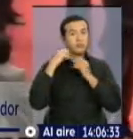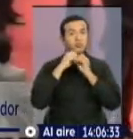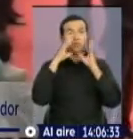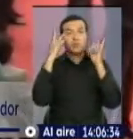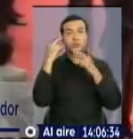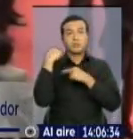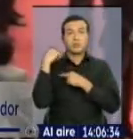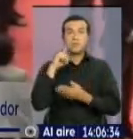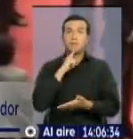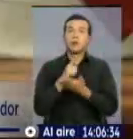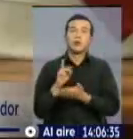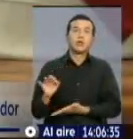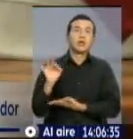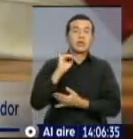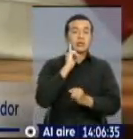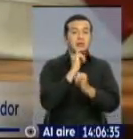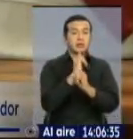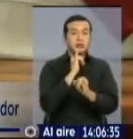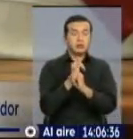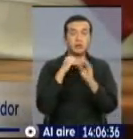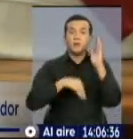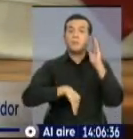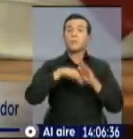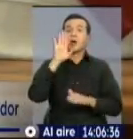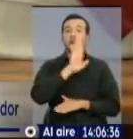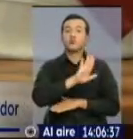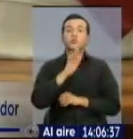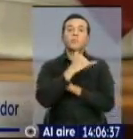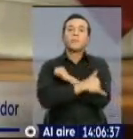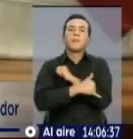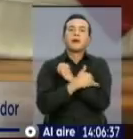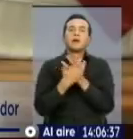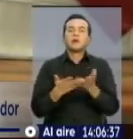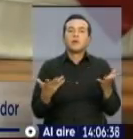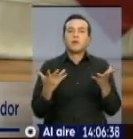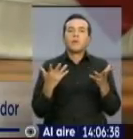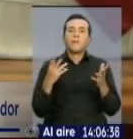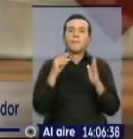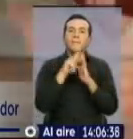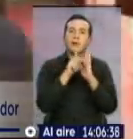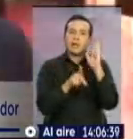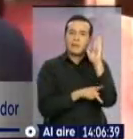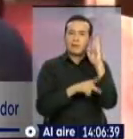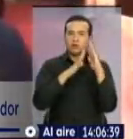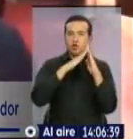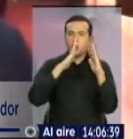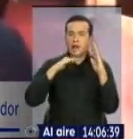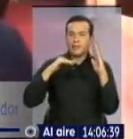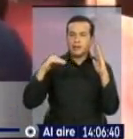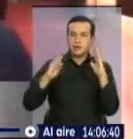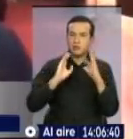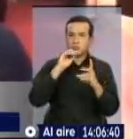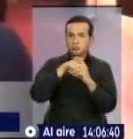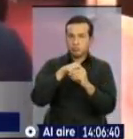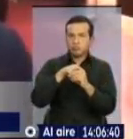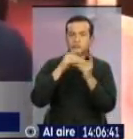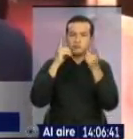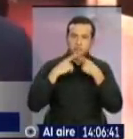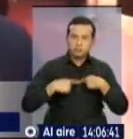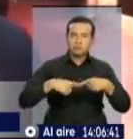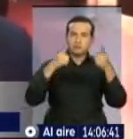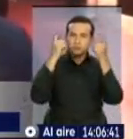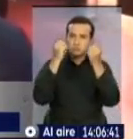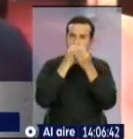el representar a su institución y mucho más a su país ante el Parlamento Andino. Para que nosotros seamos esa voz